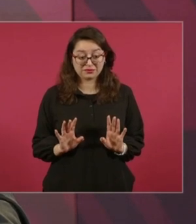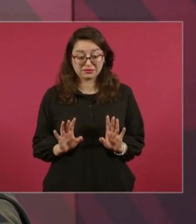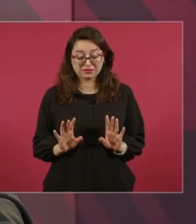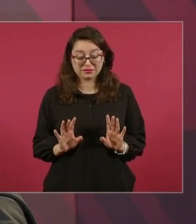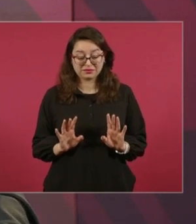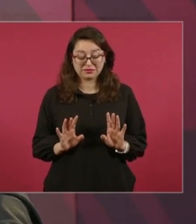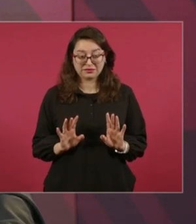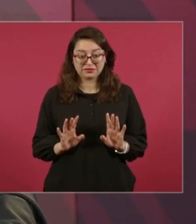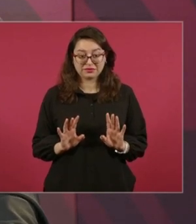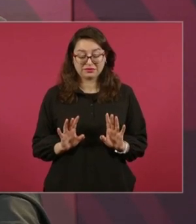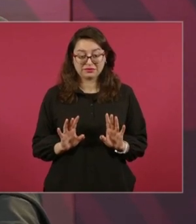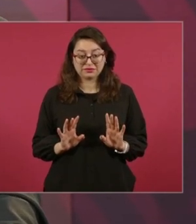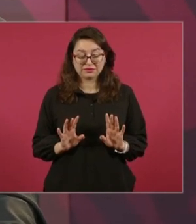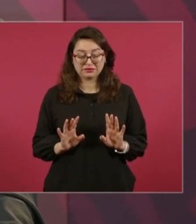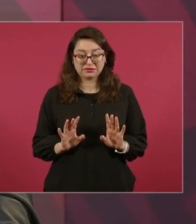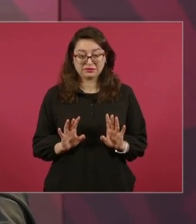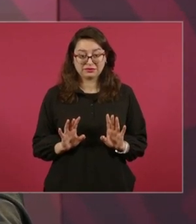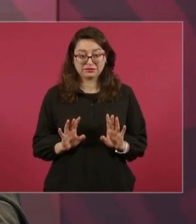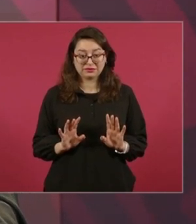Mina,